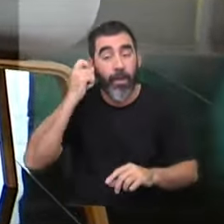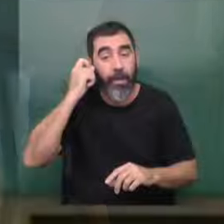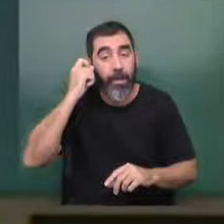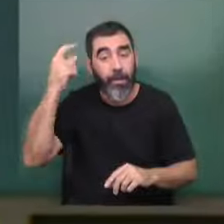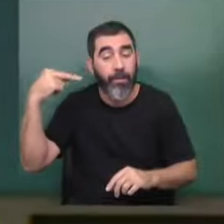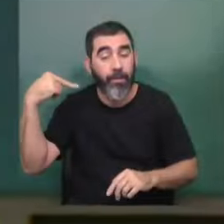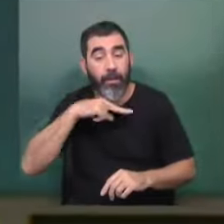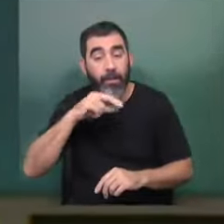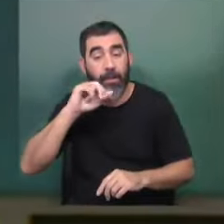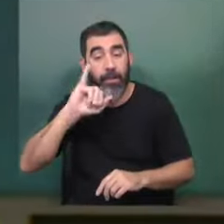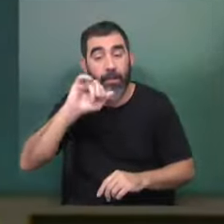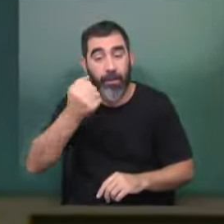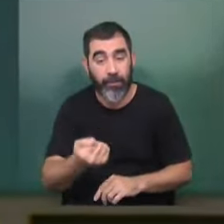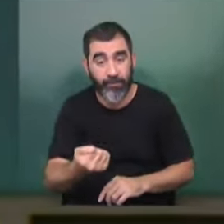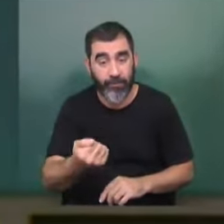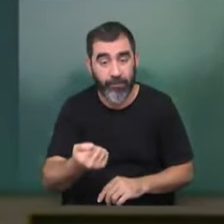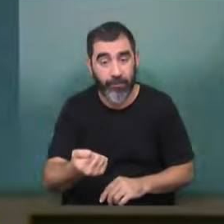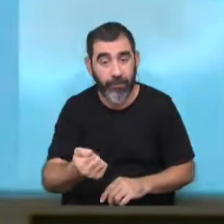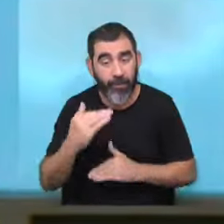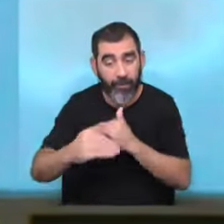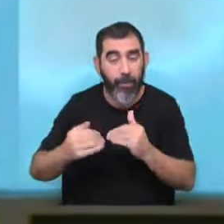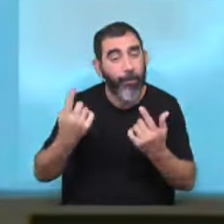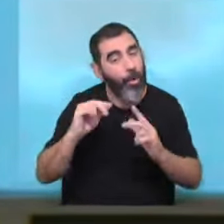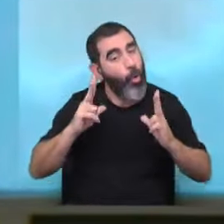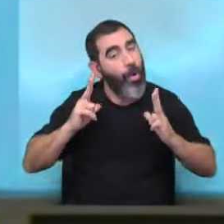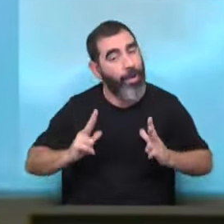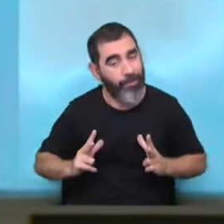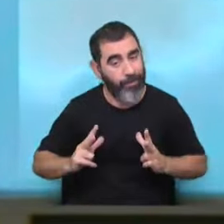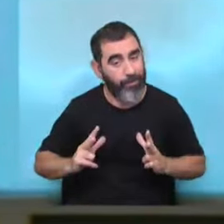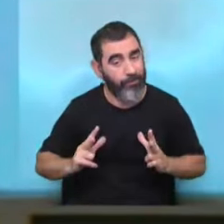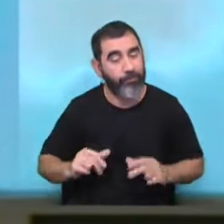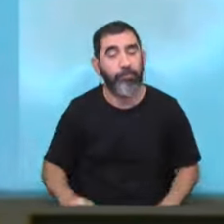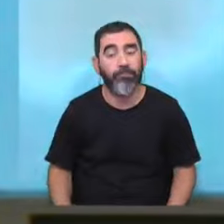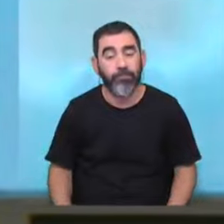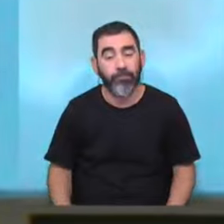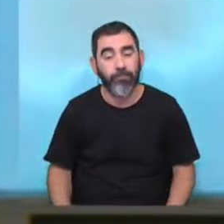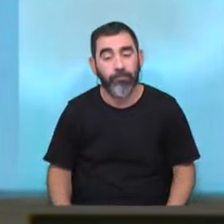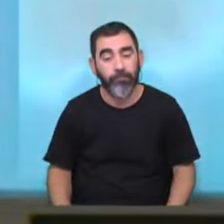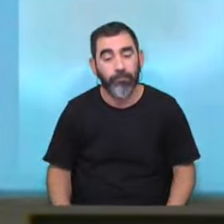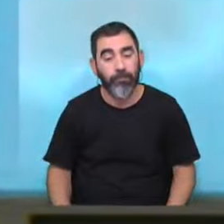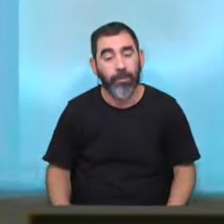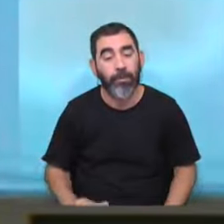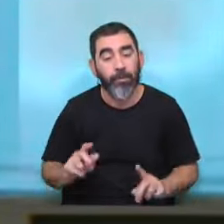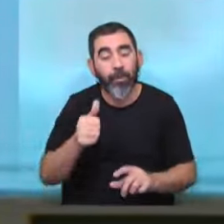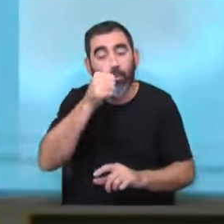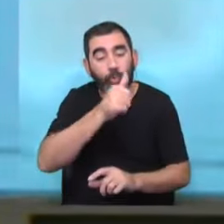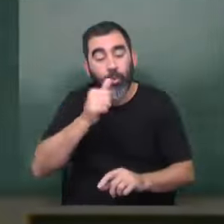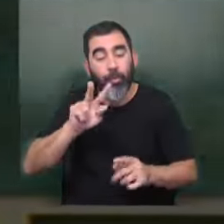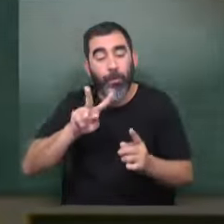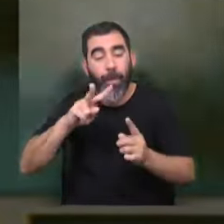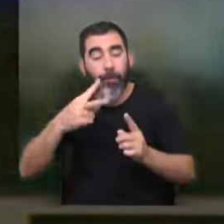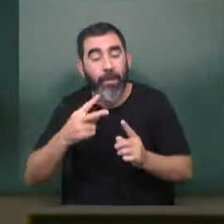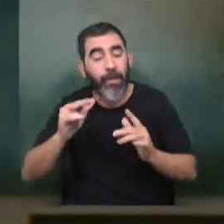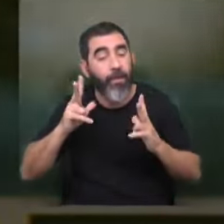mismo, desarrollar la inteligencia artificial, bueno, sí, pero ética. O sea, claro, desde buscar las soluciones con una perspectiva ética.